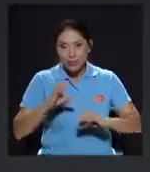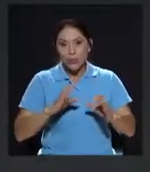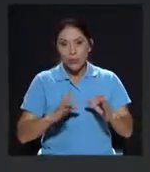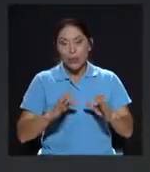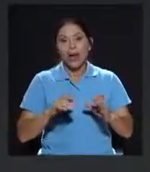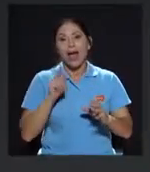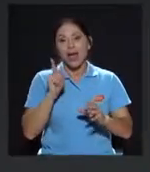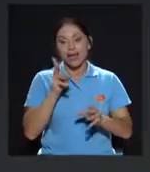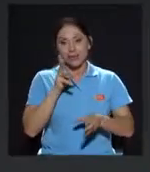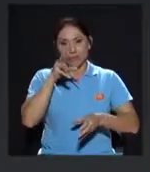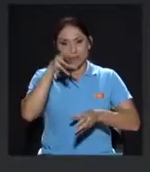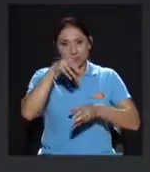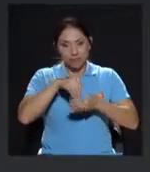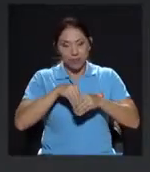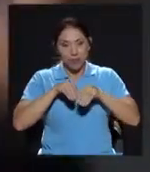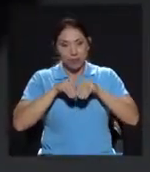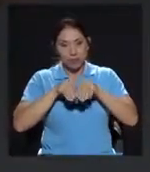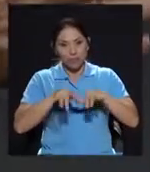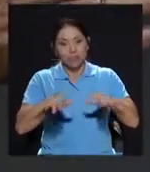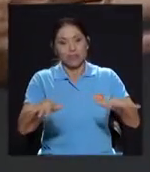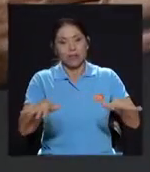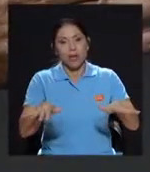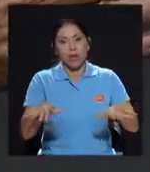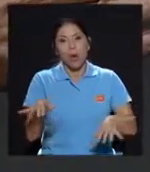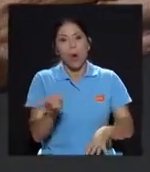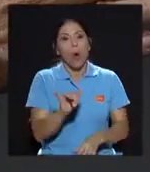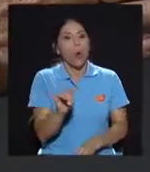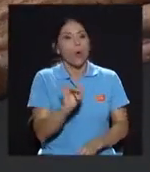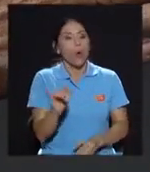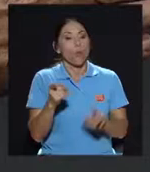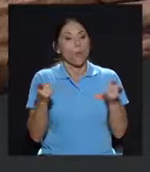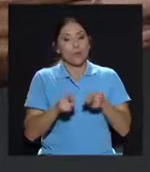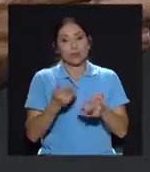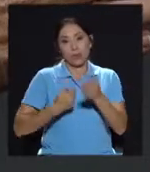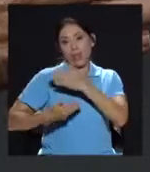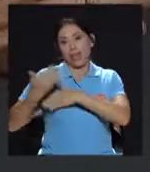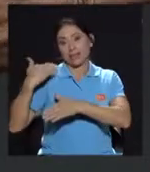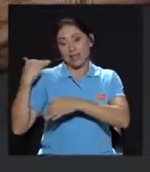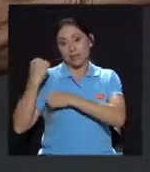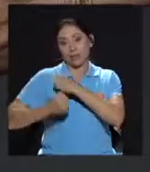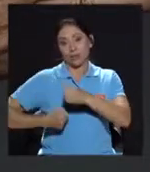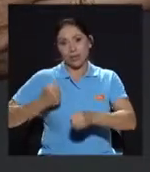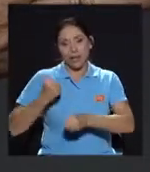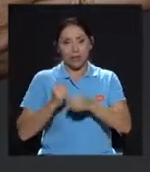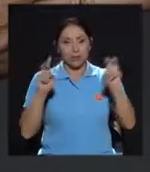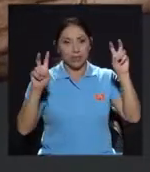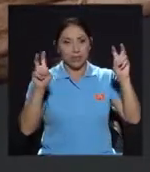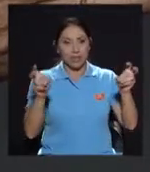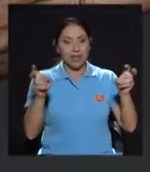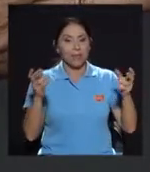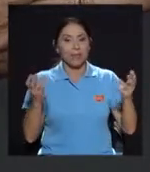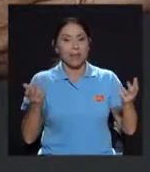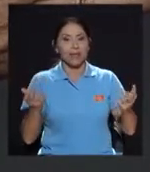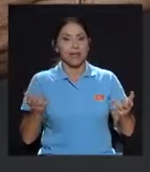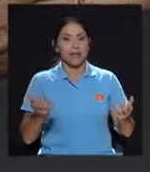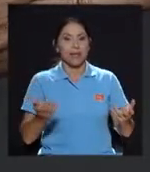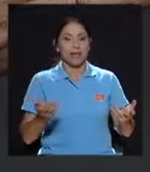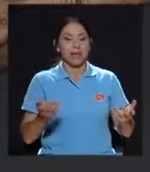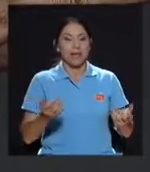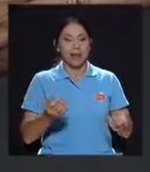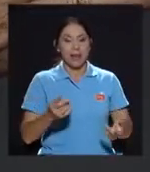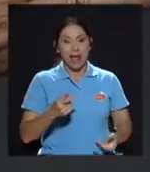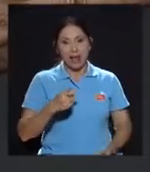toda esa expansión o como se dijo hace algunas décadas el tema del de